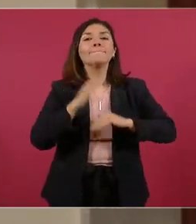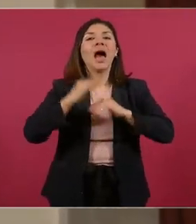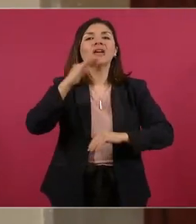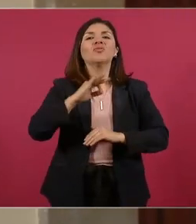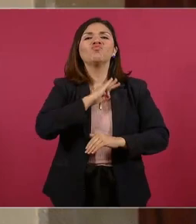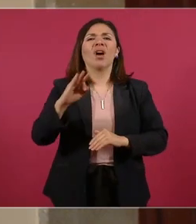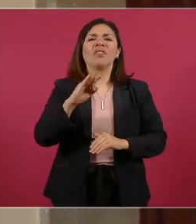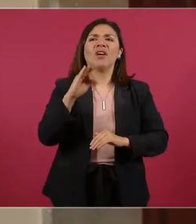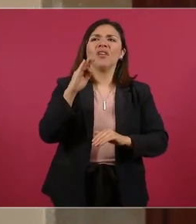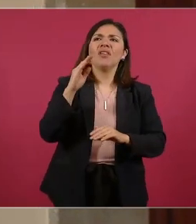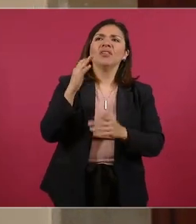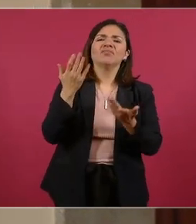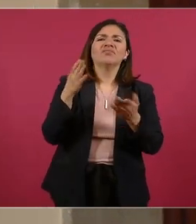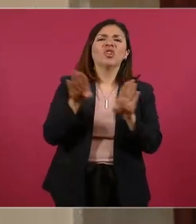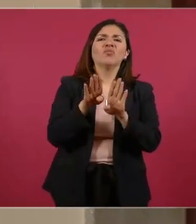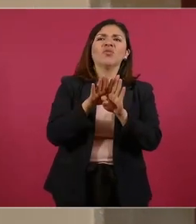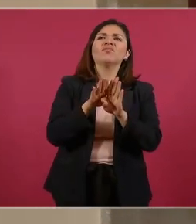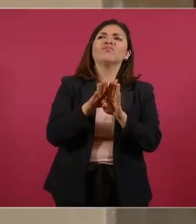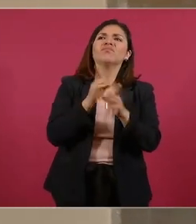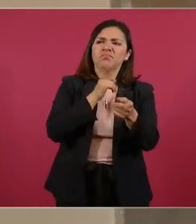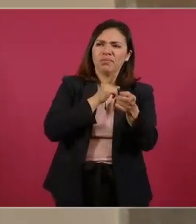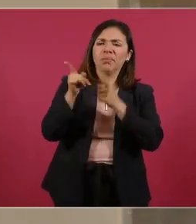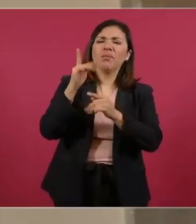los periodistas